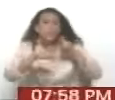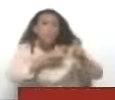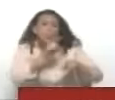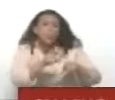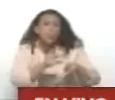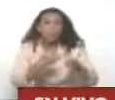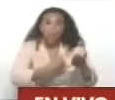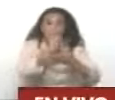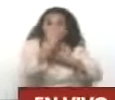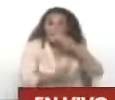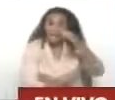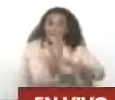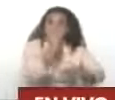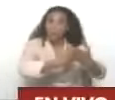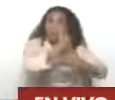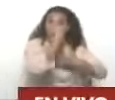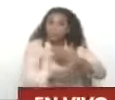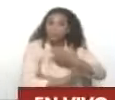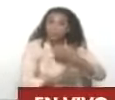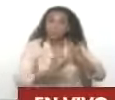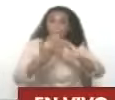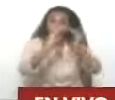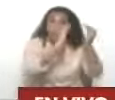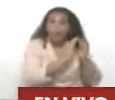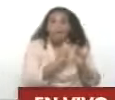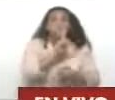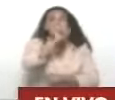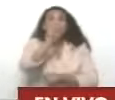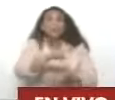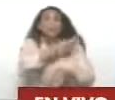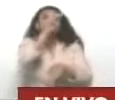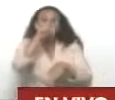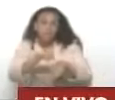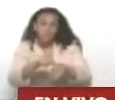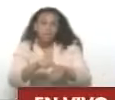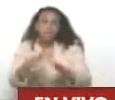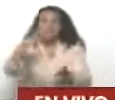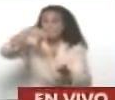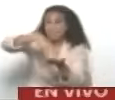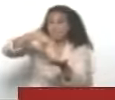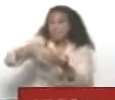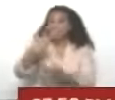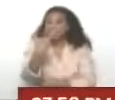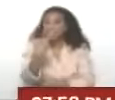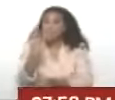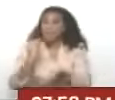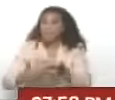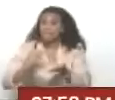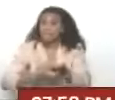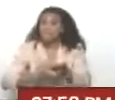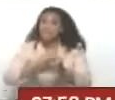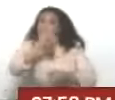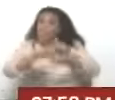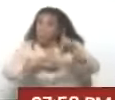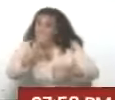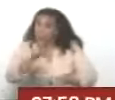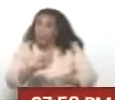para los proyectos. Hicimos la primera consulta nacional, ya en Miranda llevaban 3 consultas